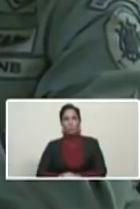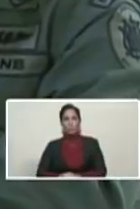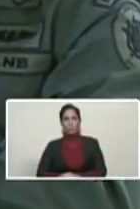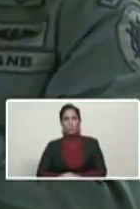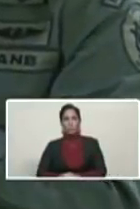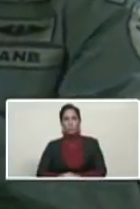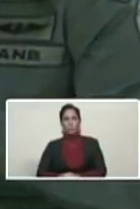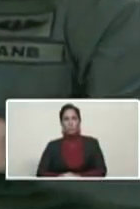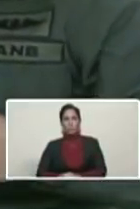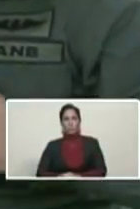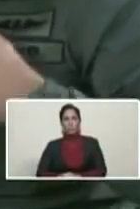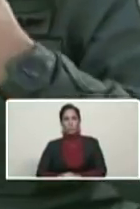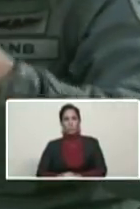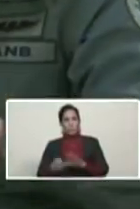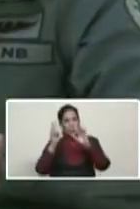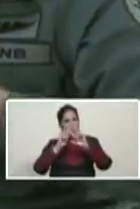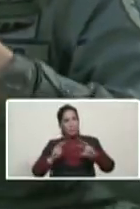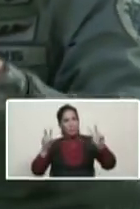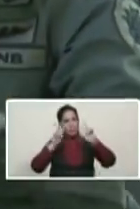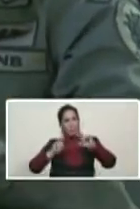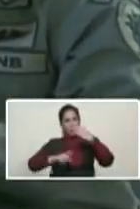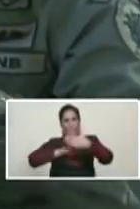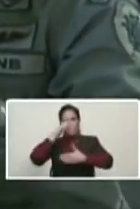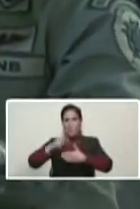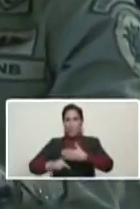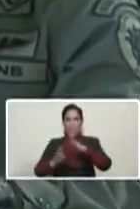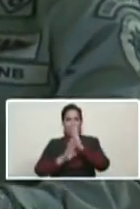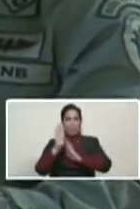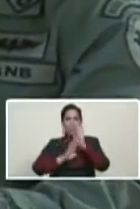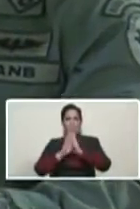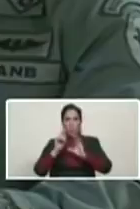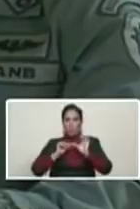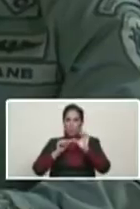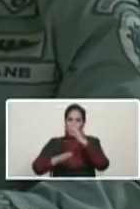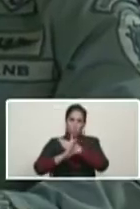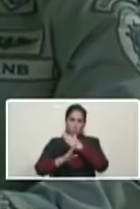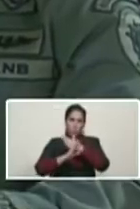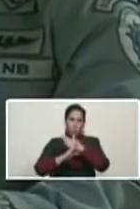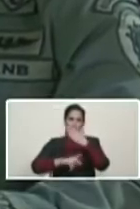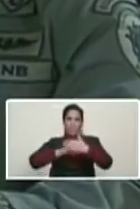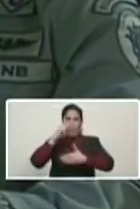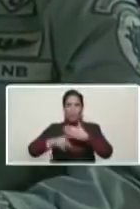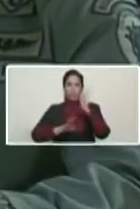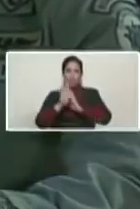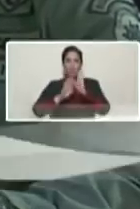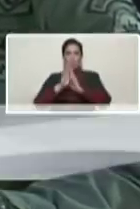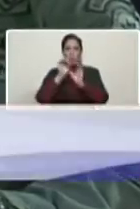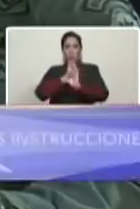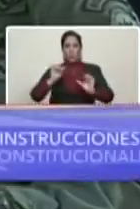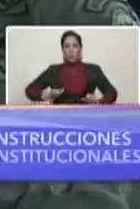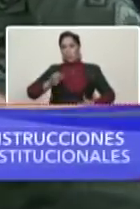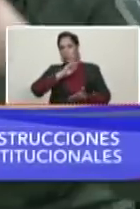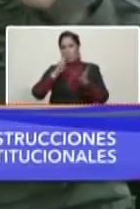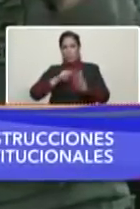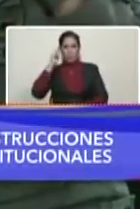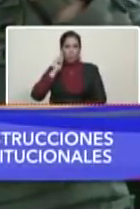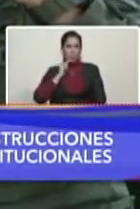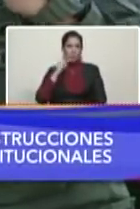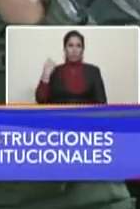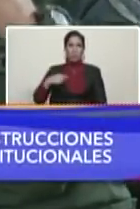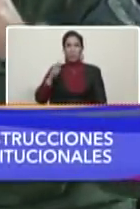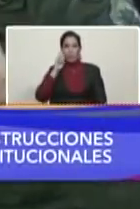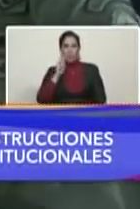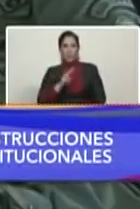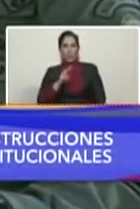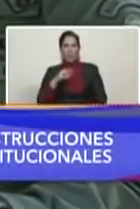constitucionales, y además, bueno, ya revisando el plan de desarrollo, la continuidad del plan de desarrollo de la Fuerza Armada, que no solamente tiene que ver con la elevación de la